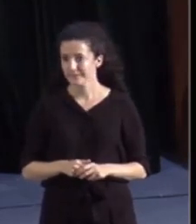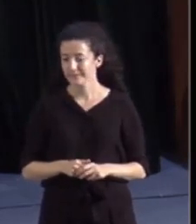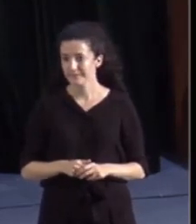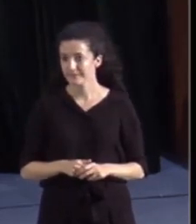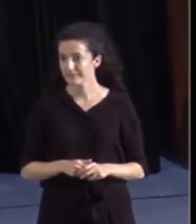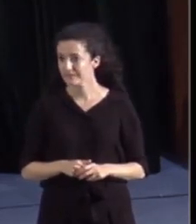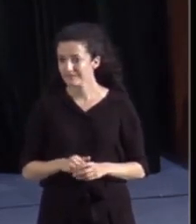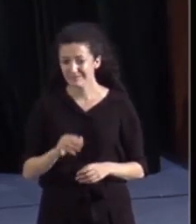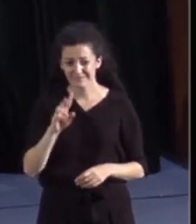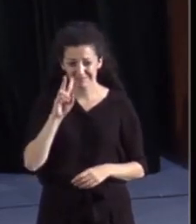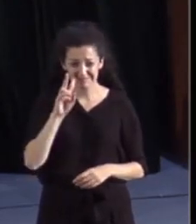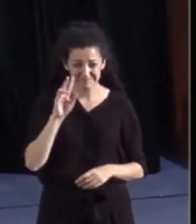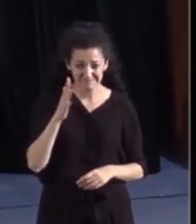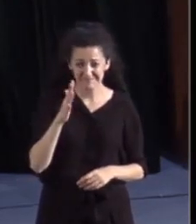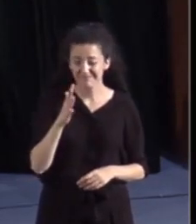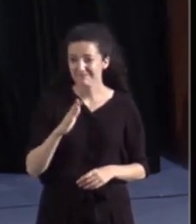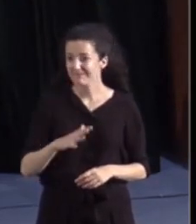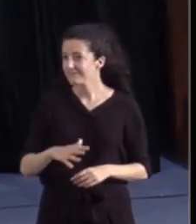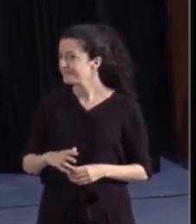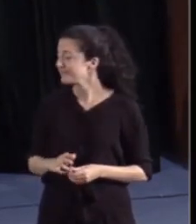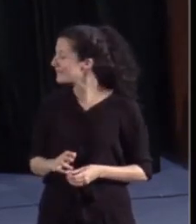No sé si se ve muy bien o demasiado pequeño.